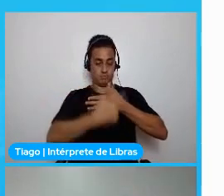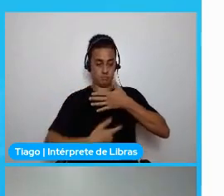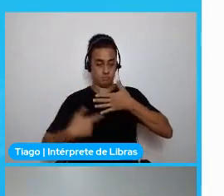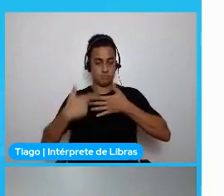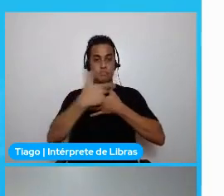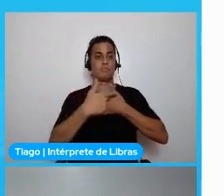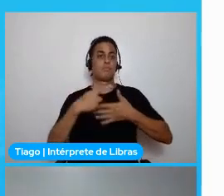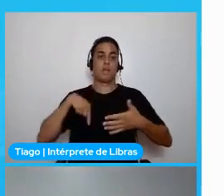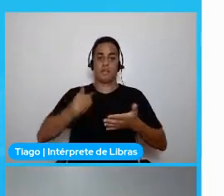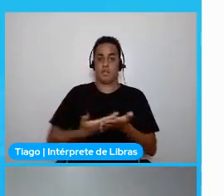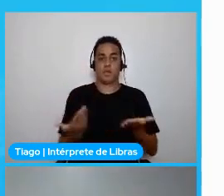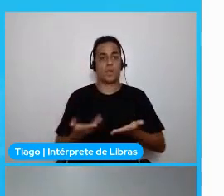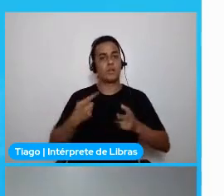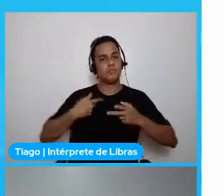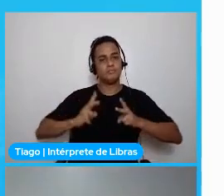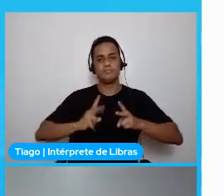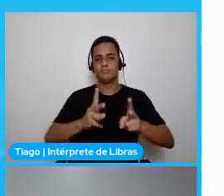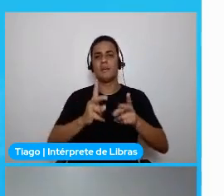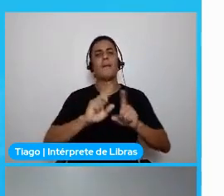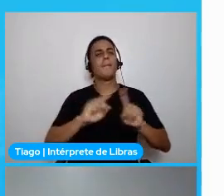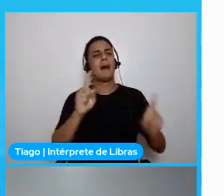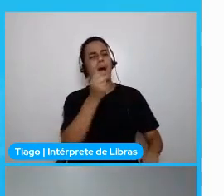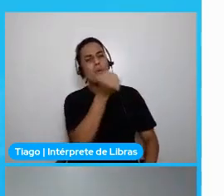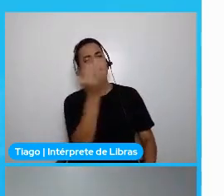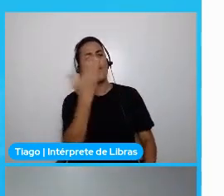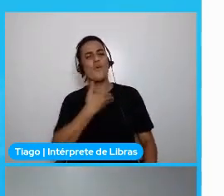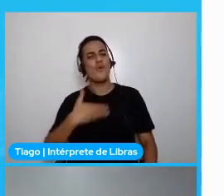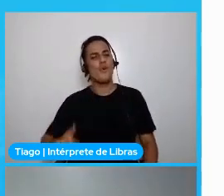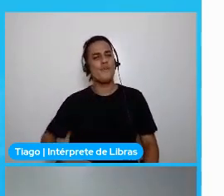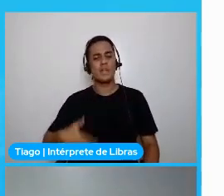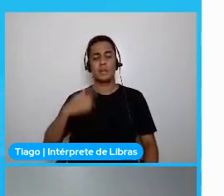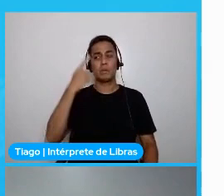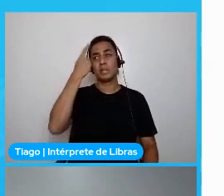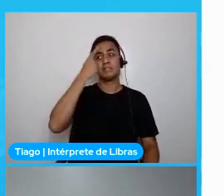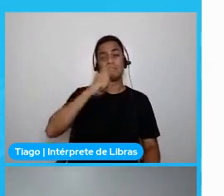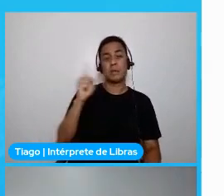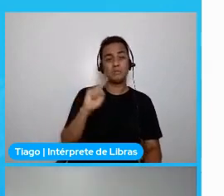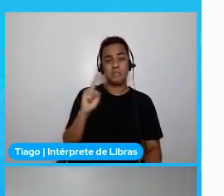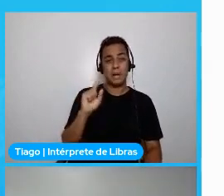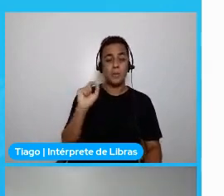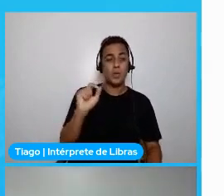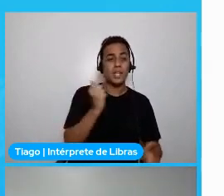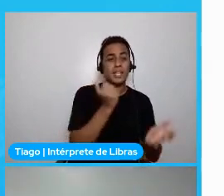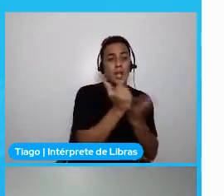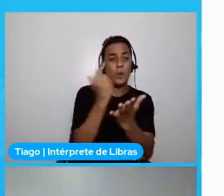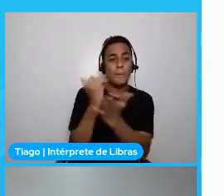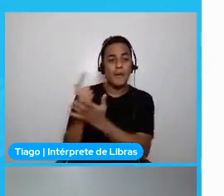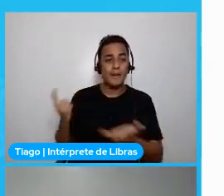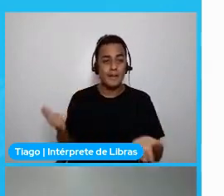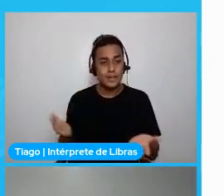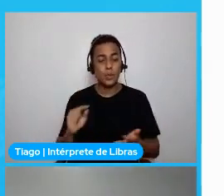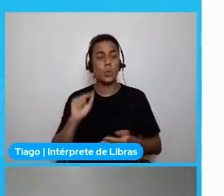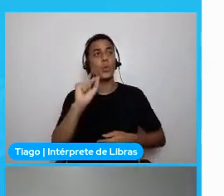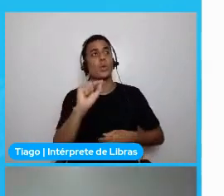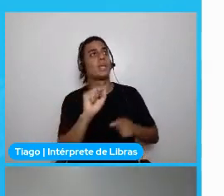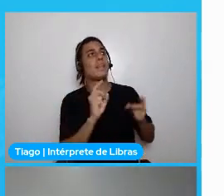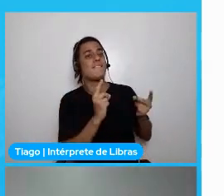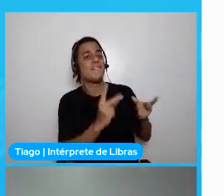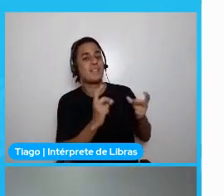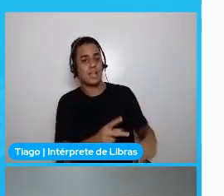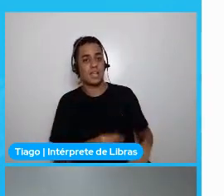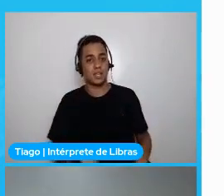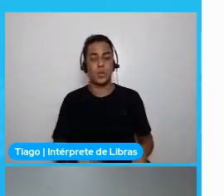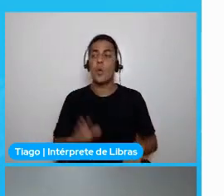viviendo. Muchos gobiernos no parecen saber qué están comprando, ni vendiendo, ni por cuánto lo